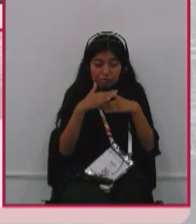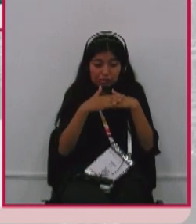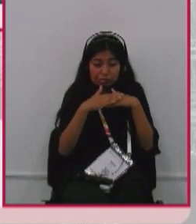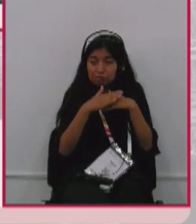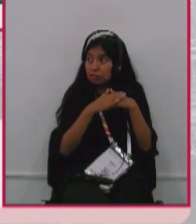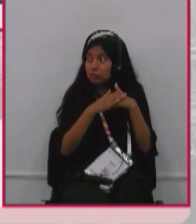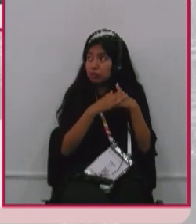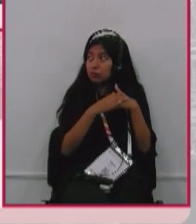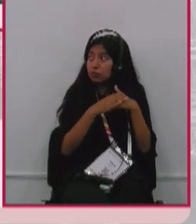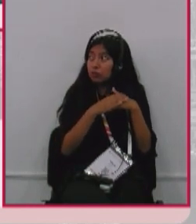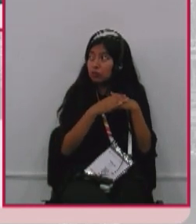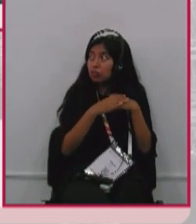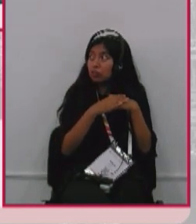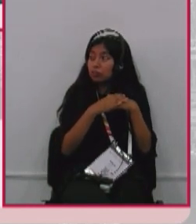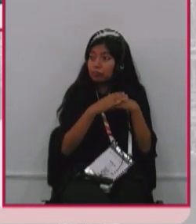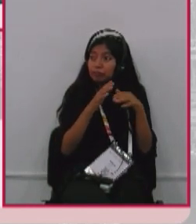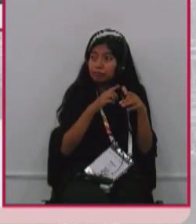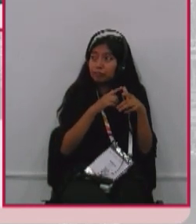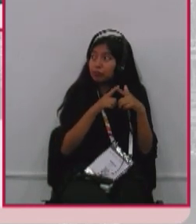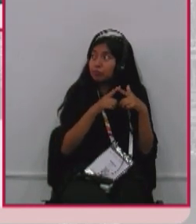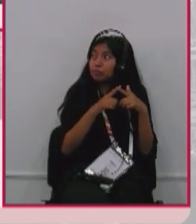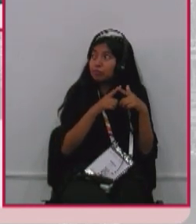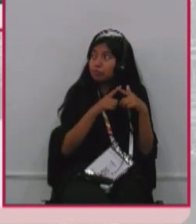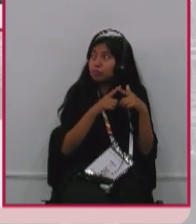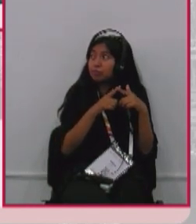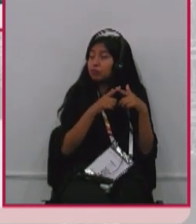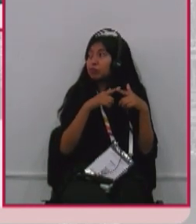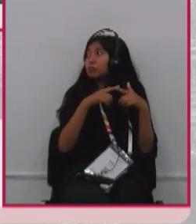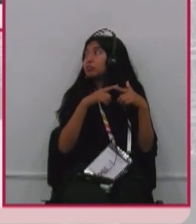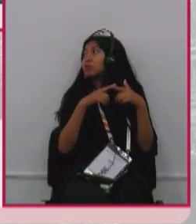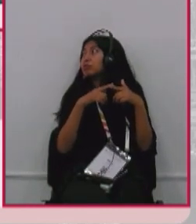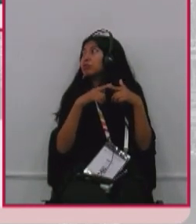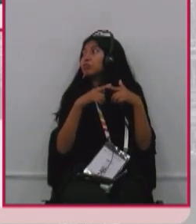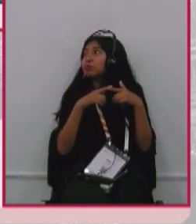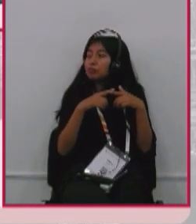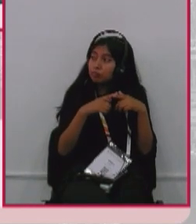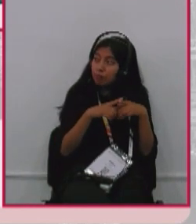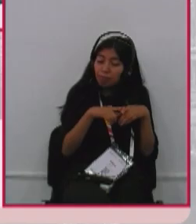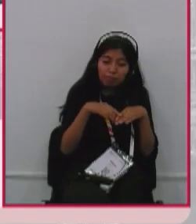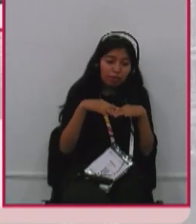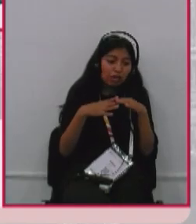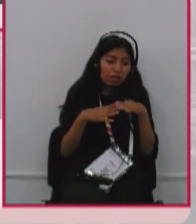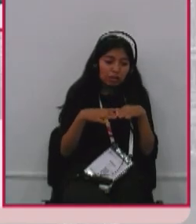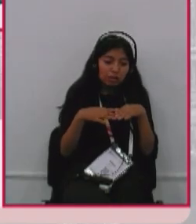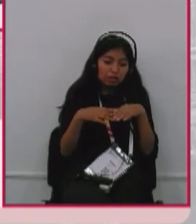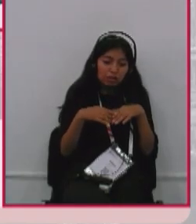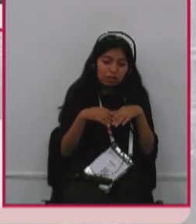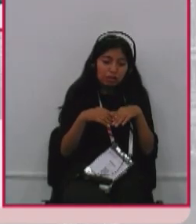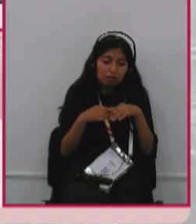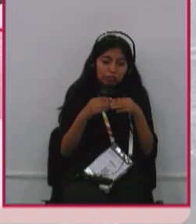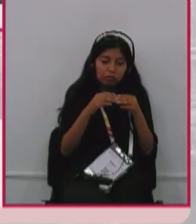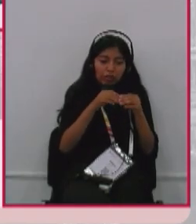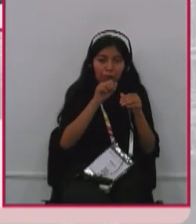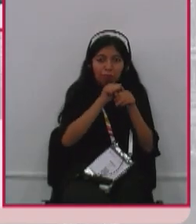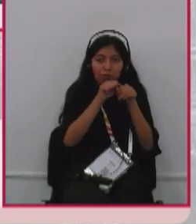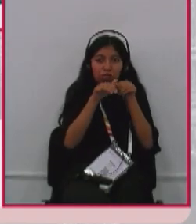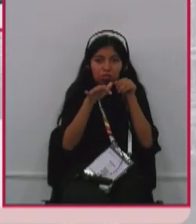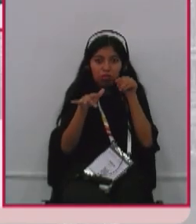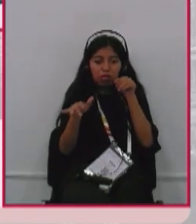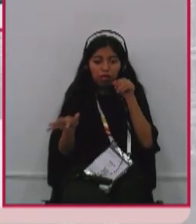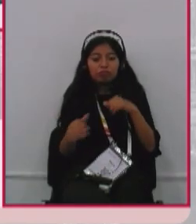acá, entonces este pad había una alta probabilidad de que podamos tener un deslizamiento,